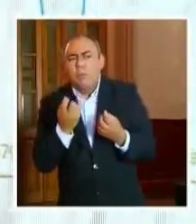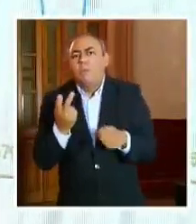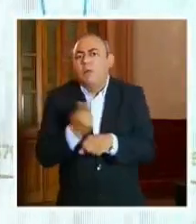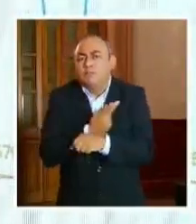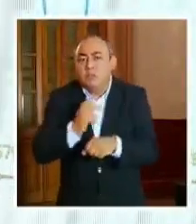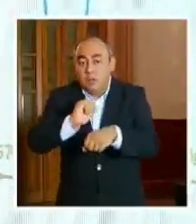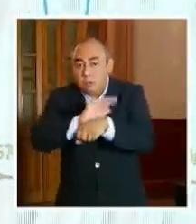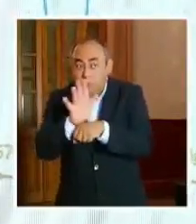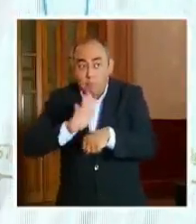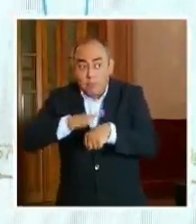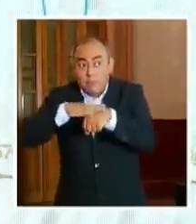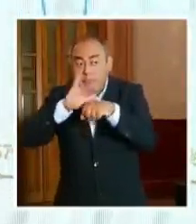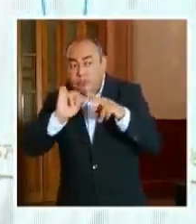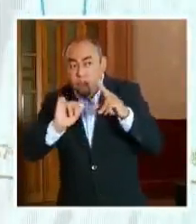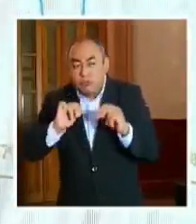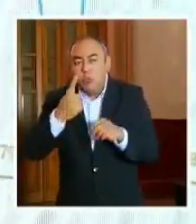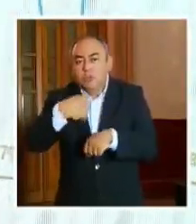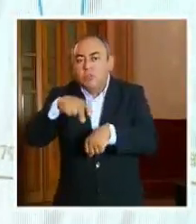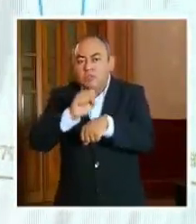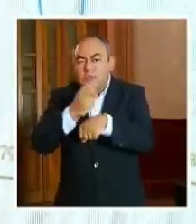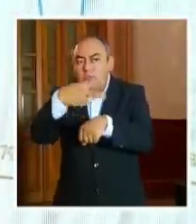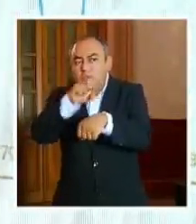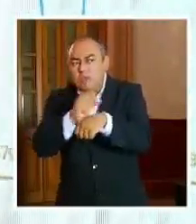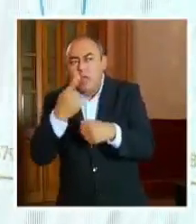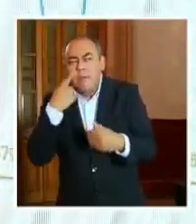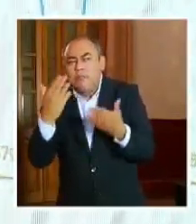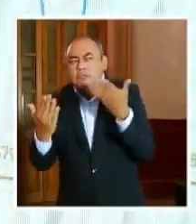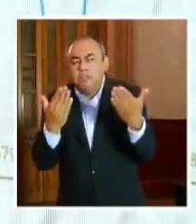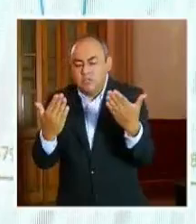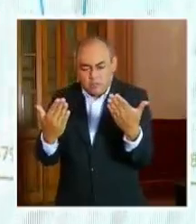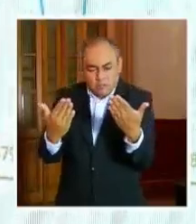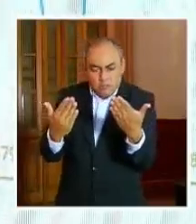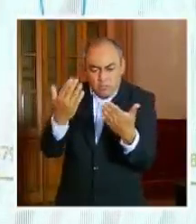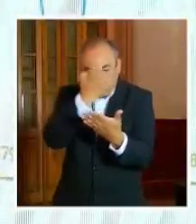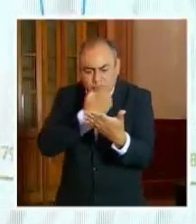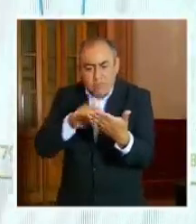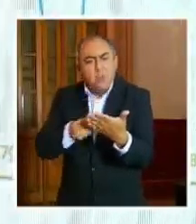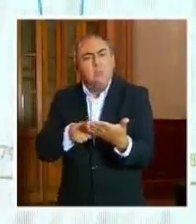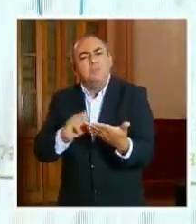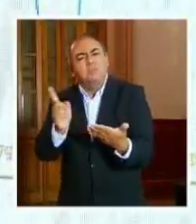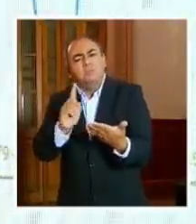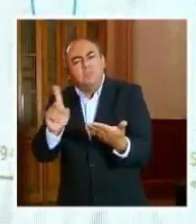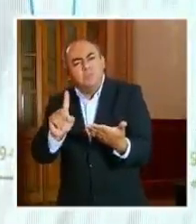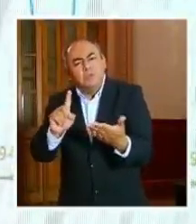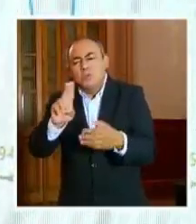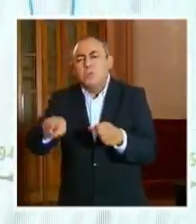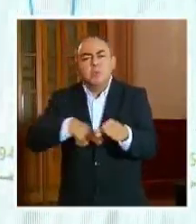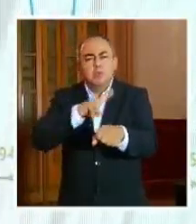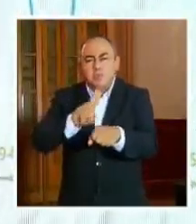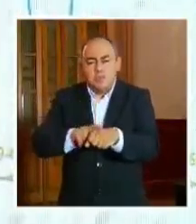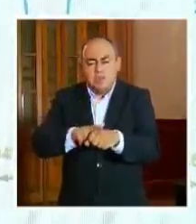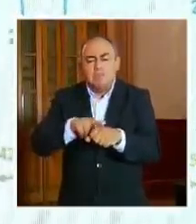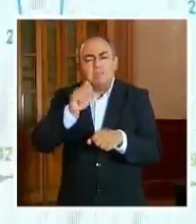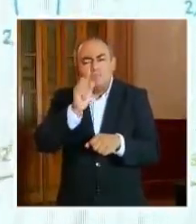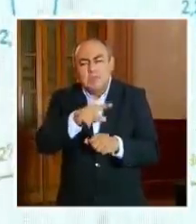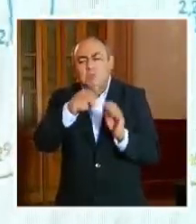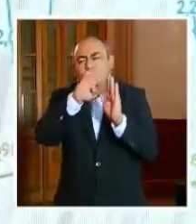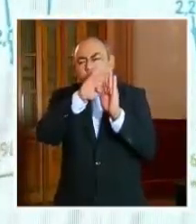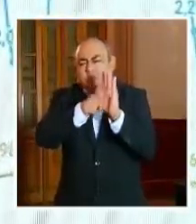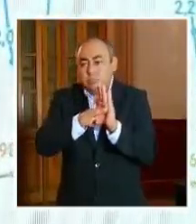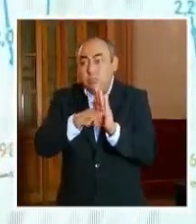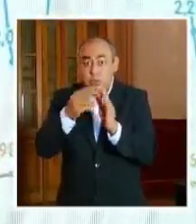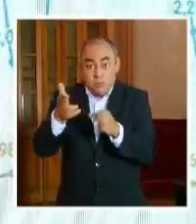no ha repercutido ni en el número de casos ni en las hospitalizaciones. En